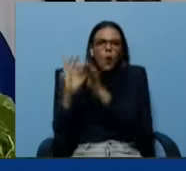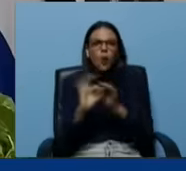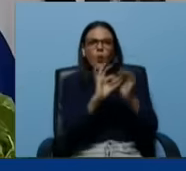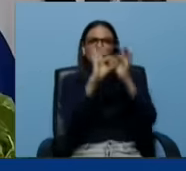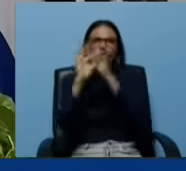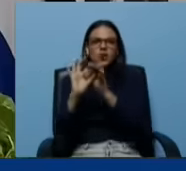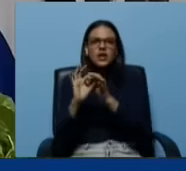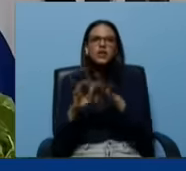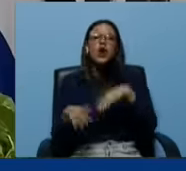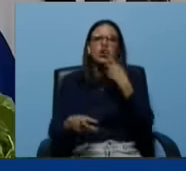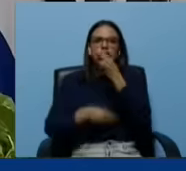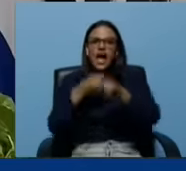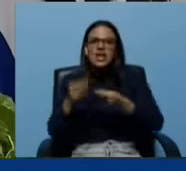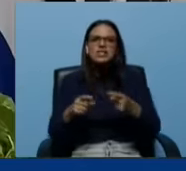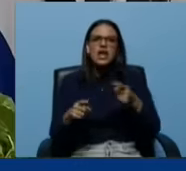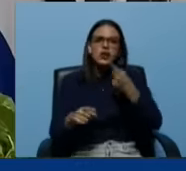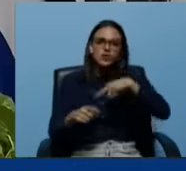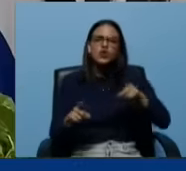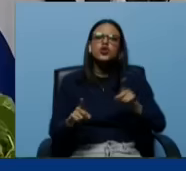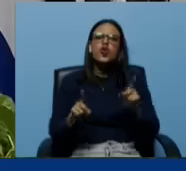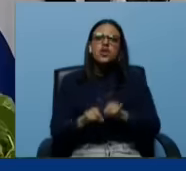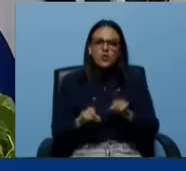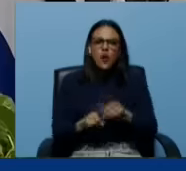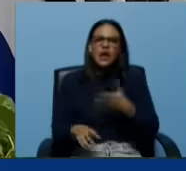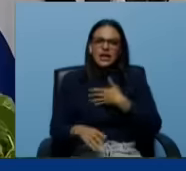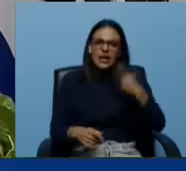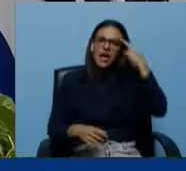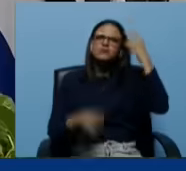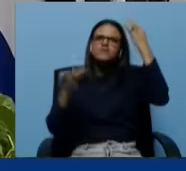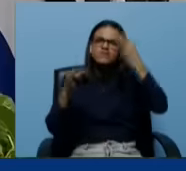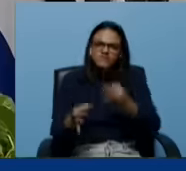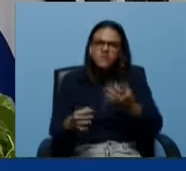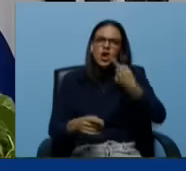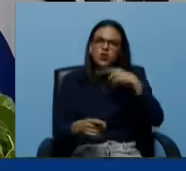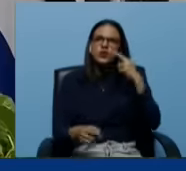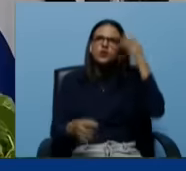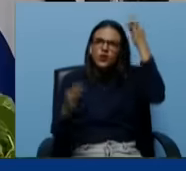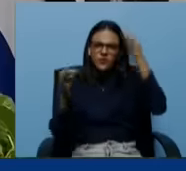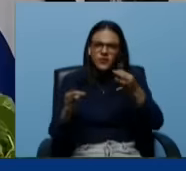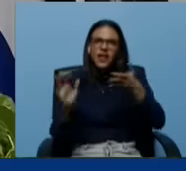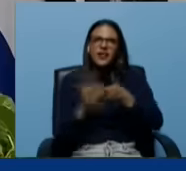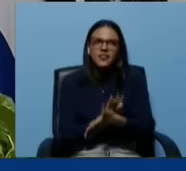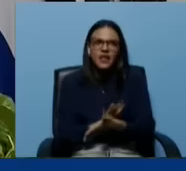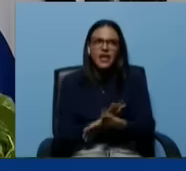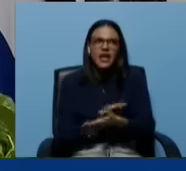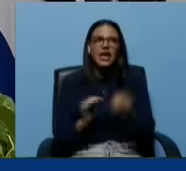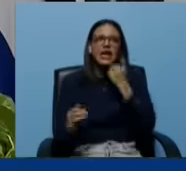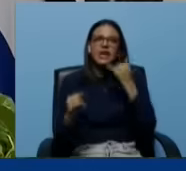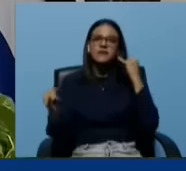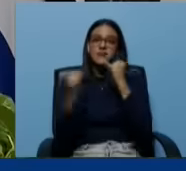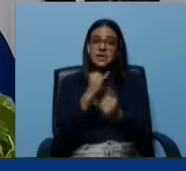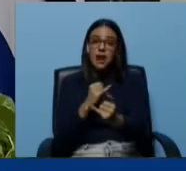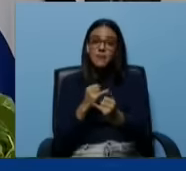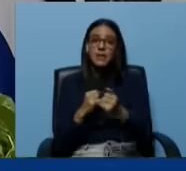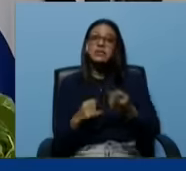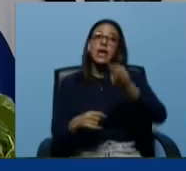frustrado desde entonces, expresamos nuestra convicción de que ahora, finalmente, con